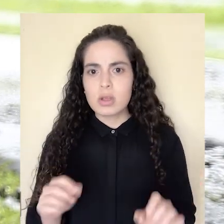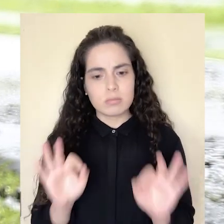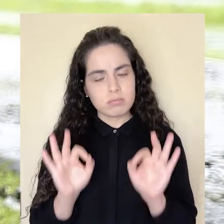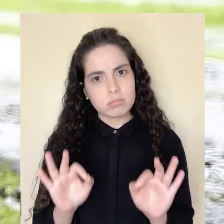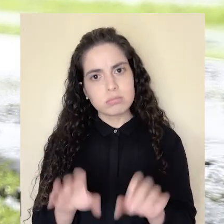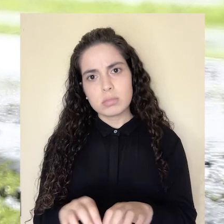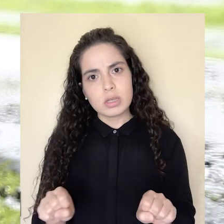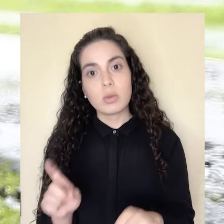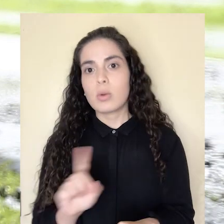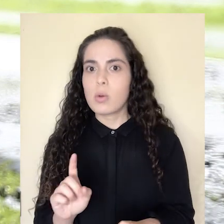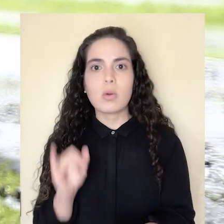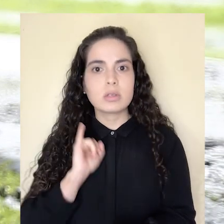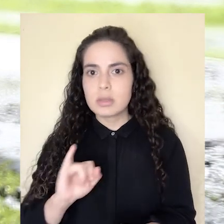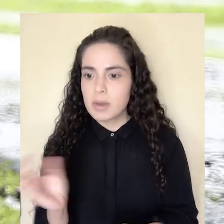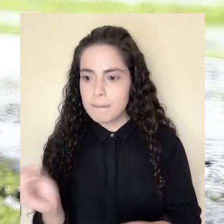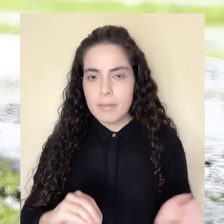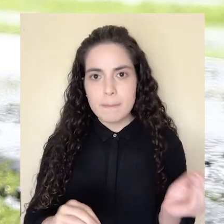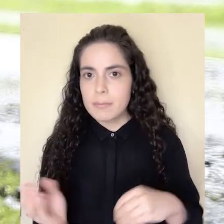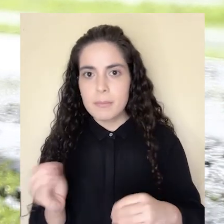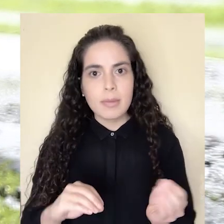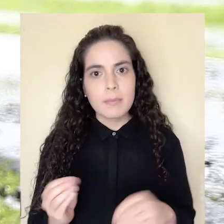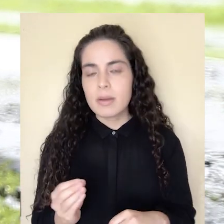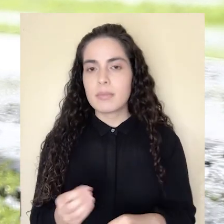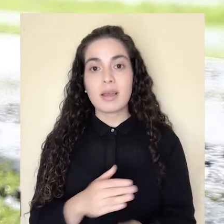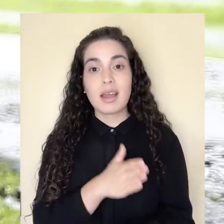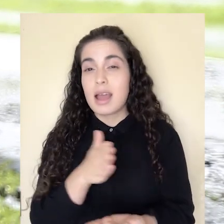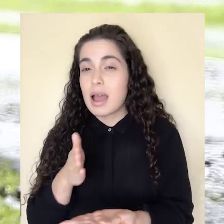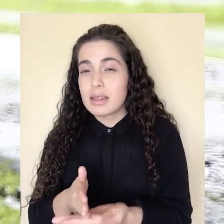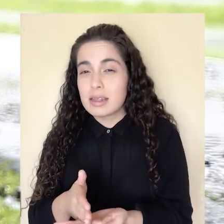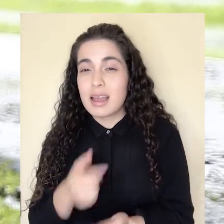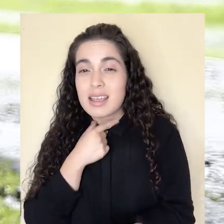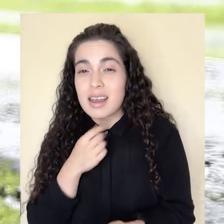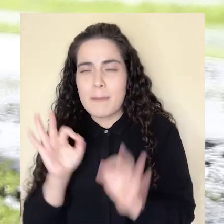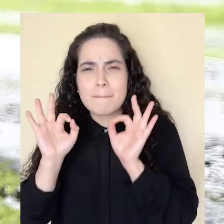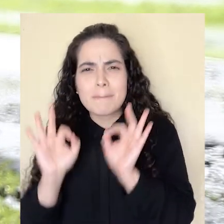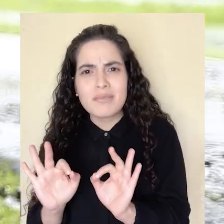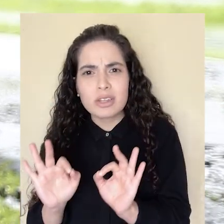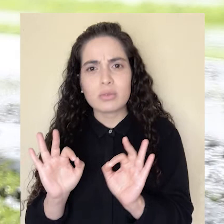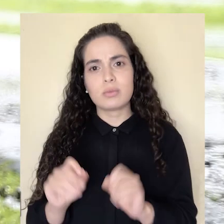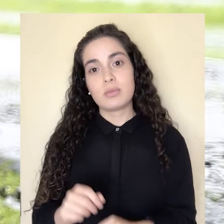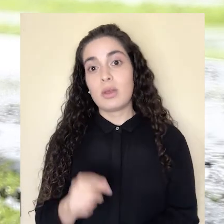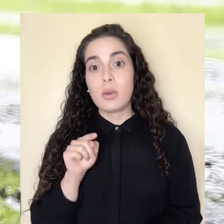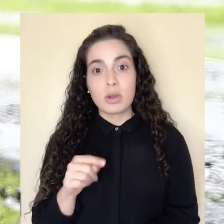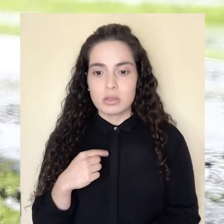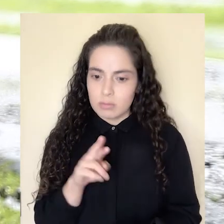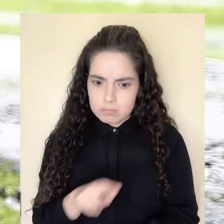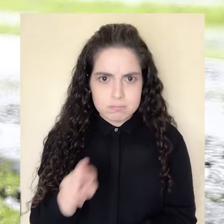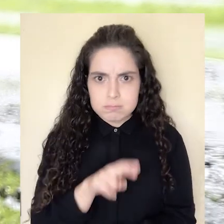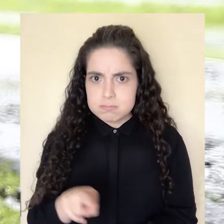siempre falta algo, nunca está conforme con lo que hace y siempre quiere más y más y más, cosa de llegar poco menos que a la perfección,